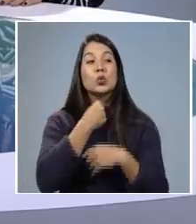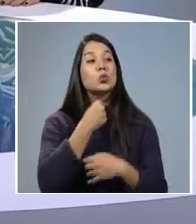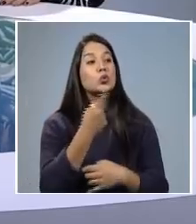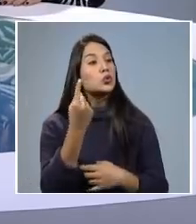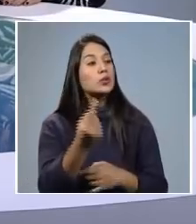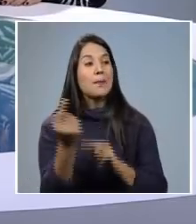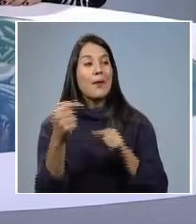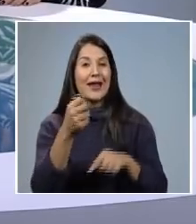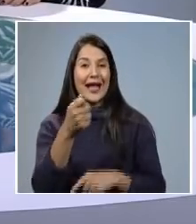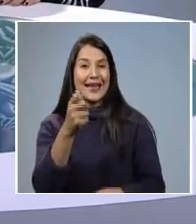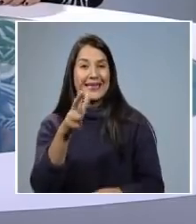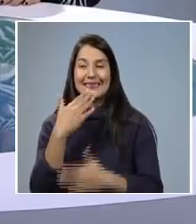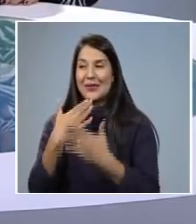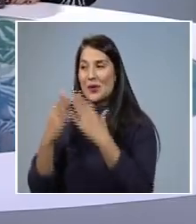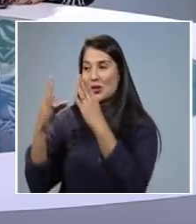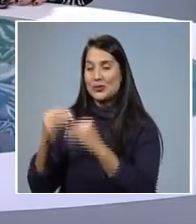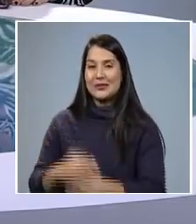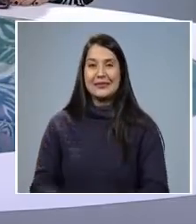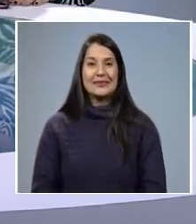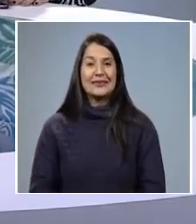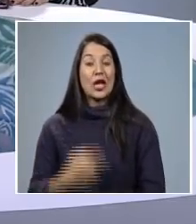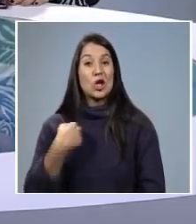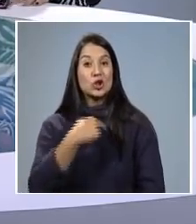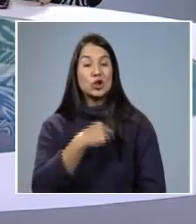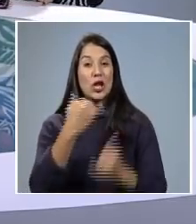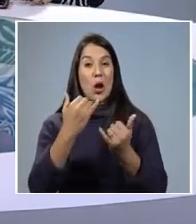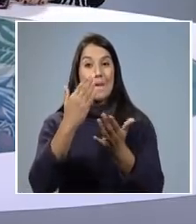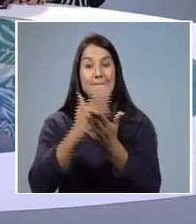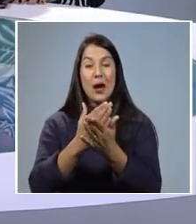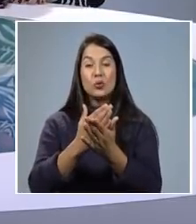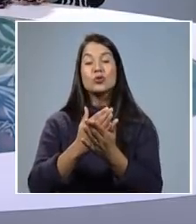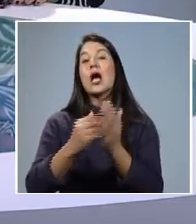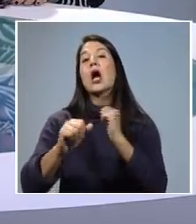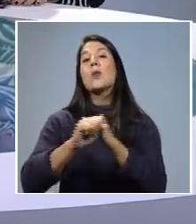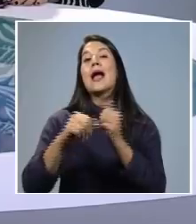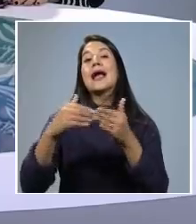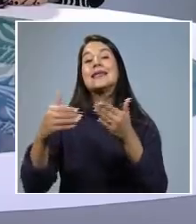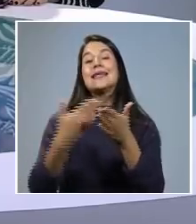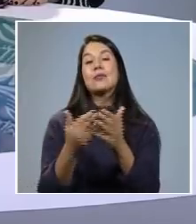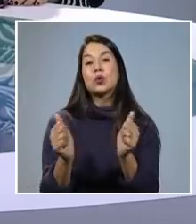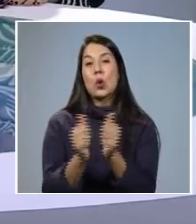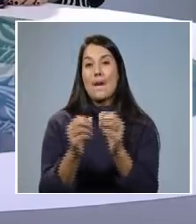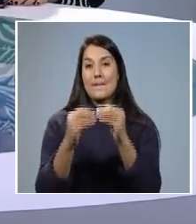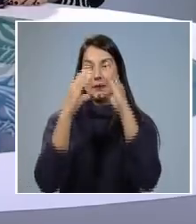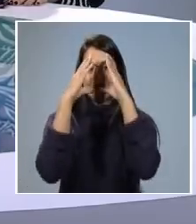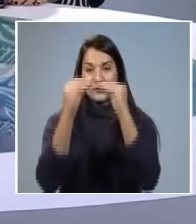siempre, Canal 3. Buenas noches. Y nosotros hacemos una pausa comercial y enseguida volvemos con más noticias.